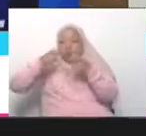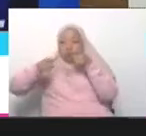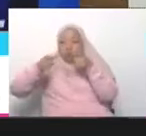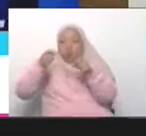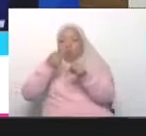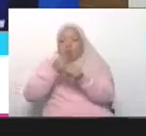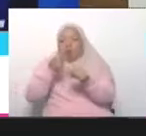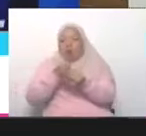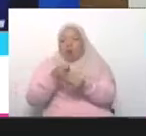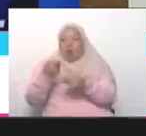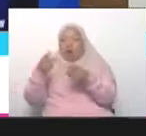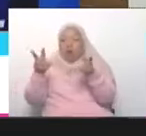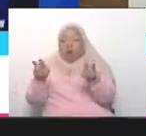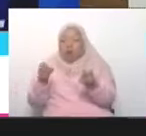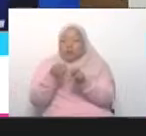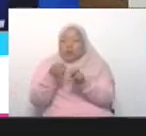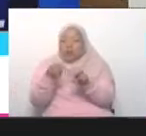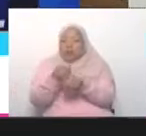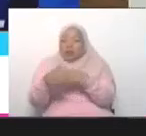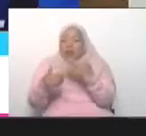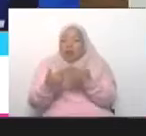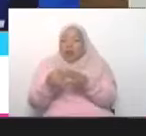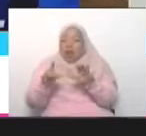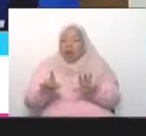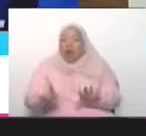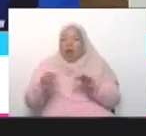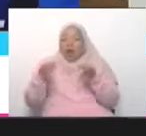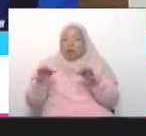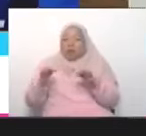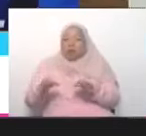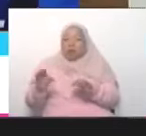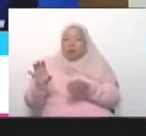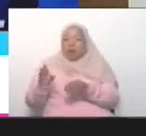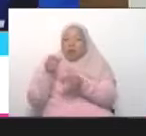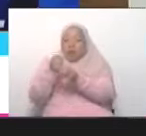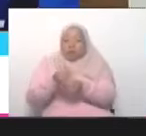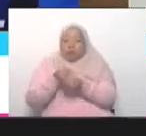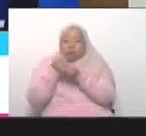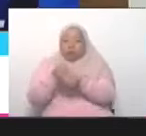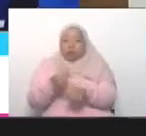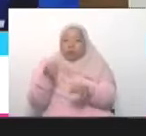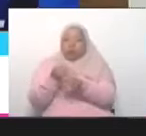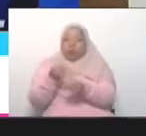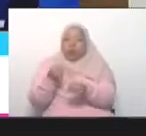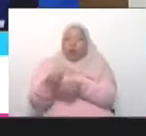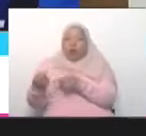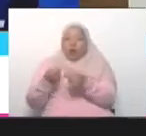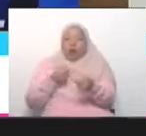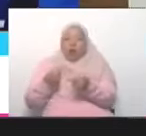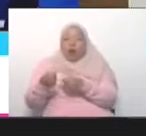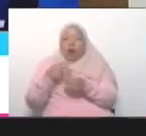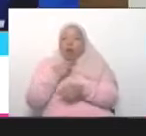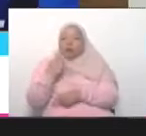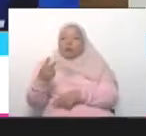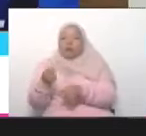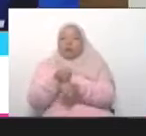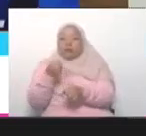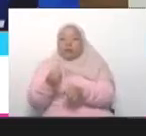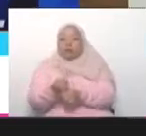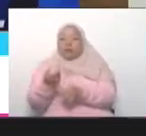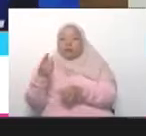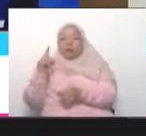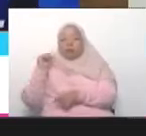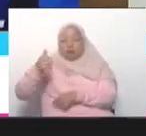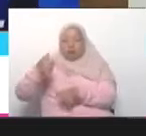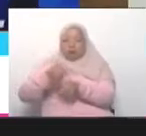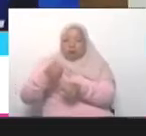instrumentos modernos, para llamarlos de alguna manera. Así es. Pero la gaita tradicional, la combinación de las voces